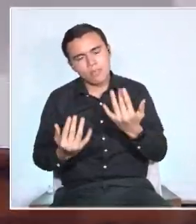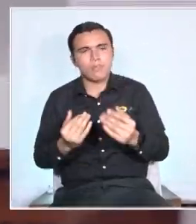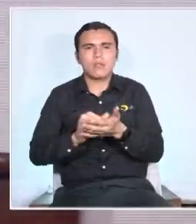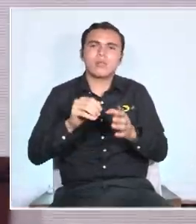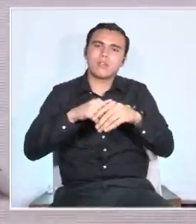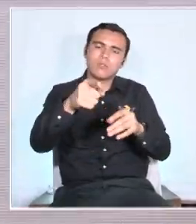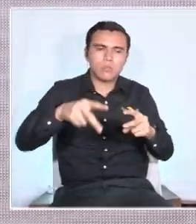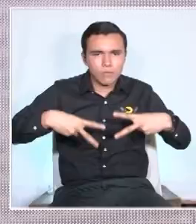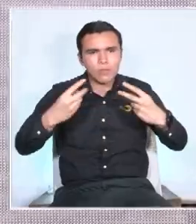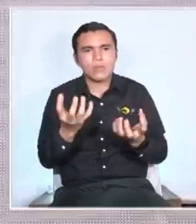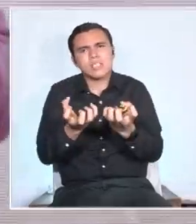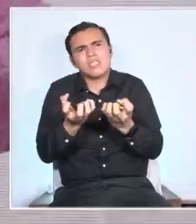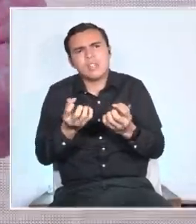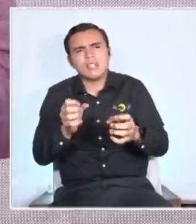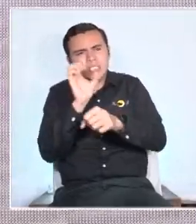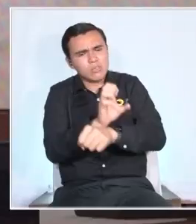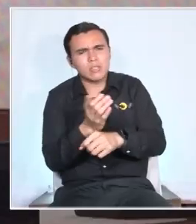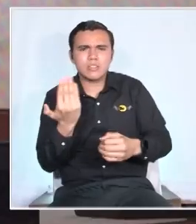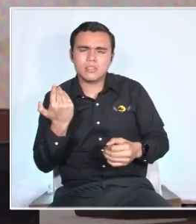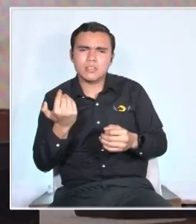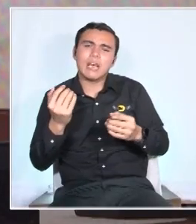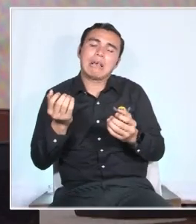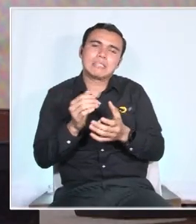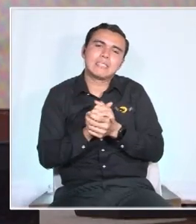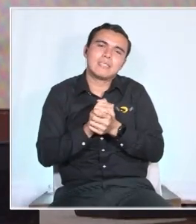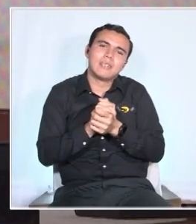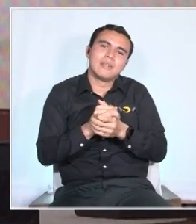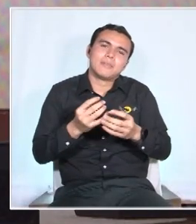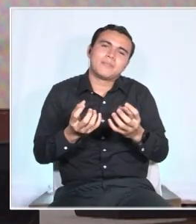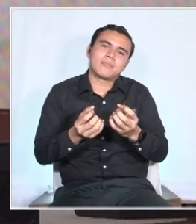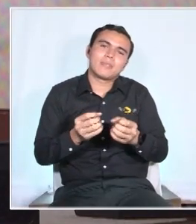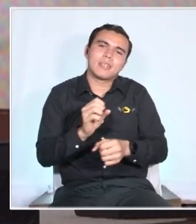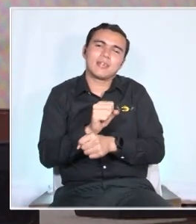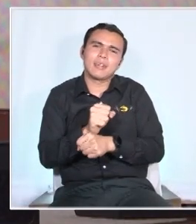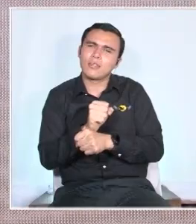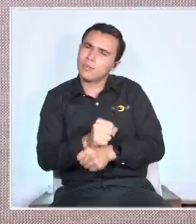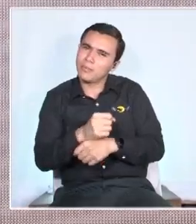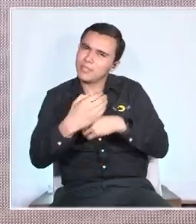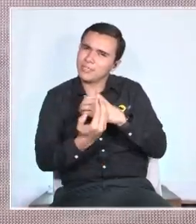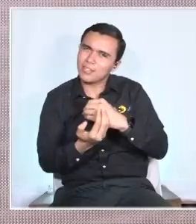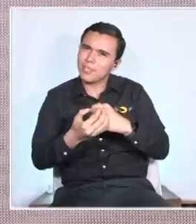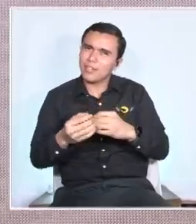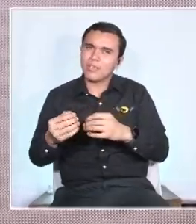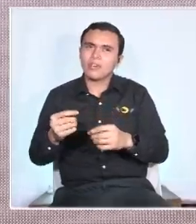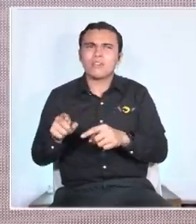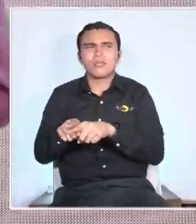Y quieres vencer y quieres conquistar, pero si no puedes vencer un pan, ¿cómo vas a vencer un